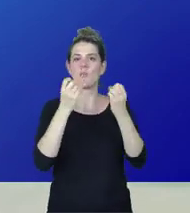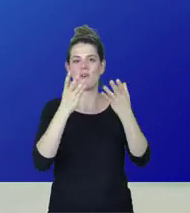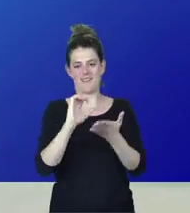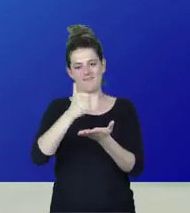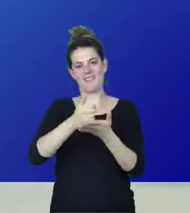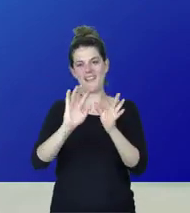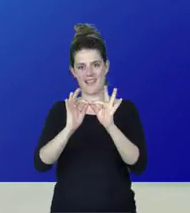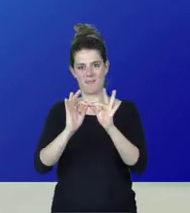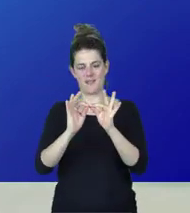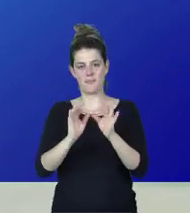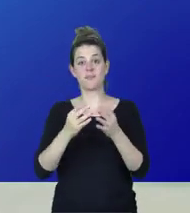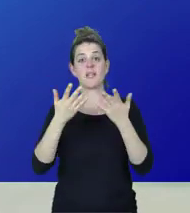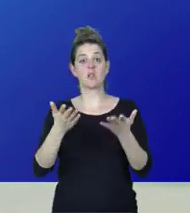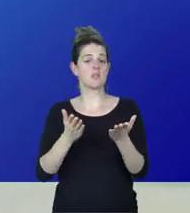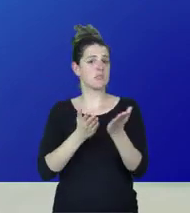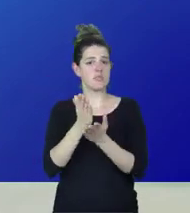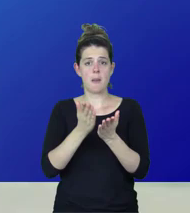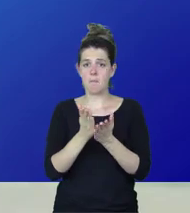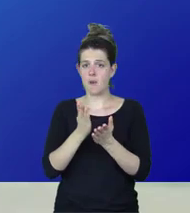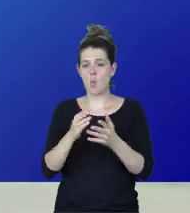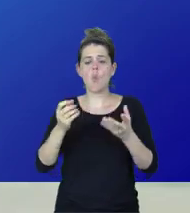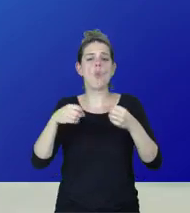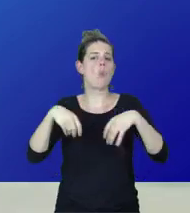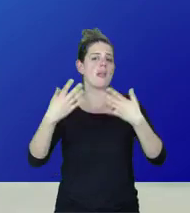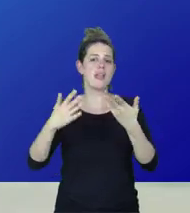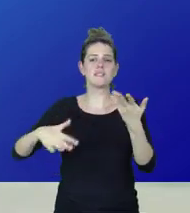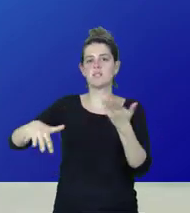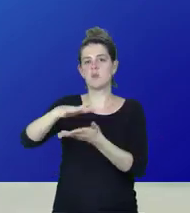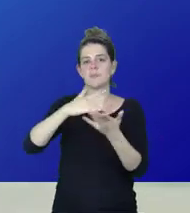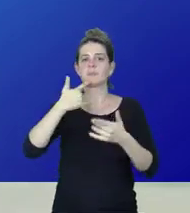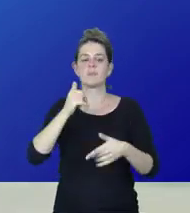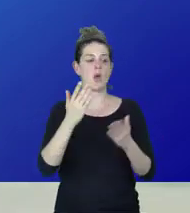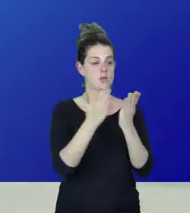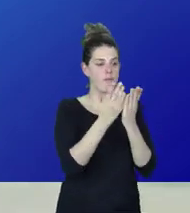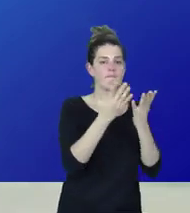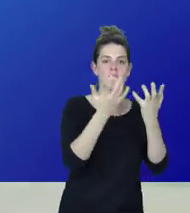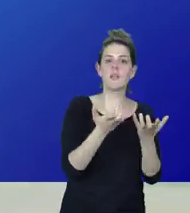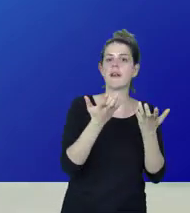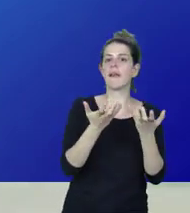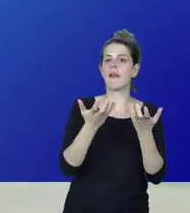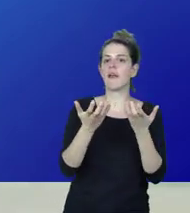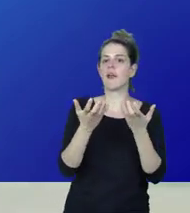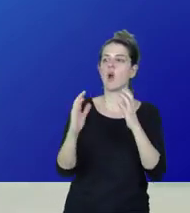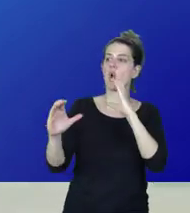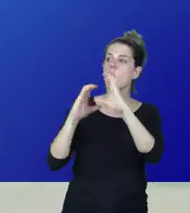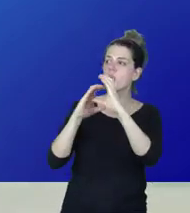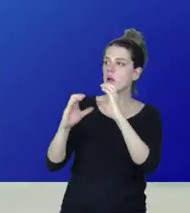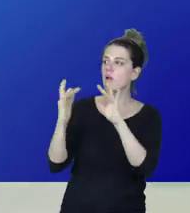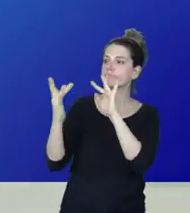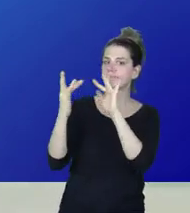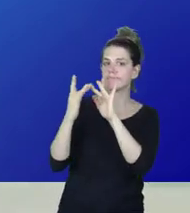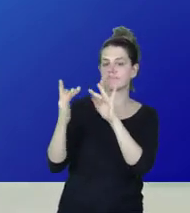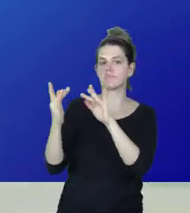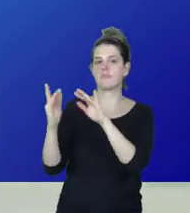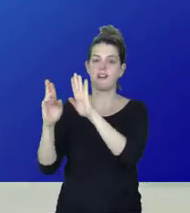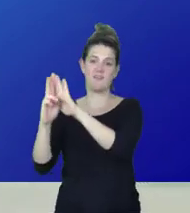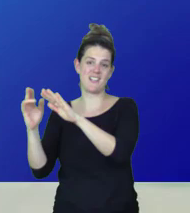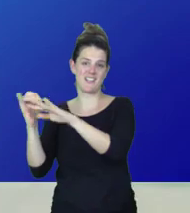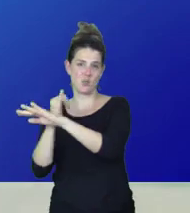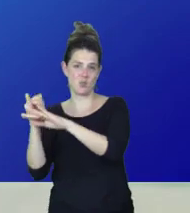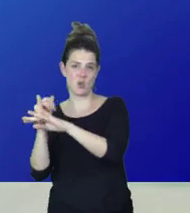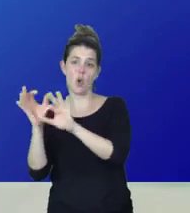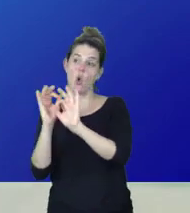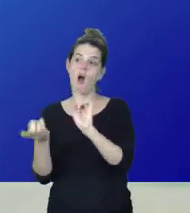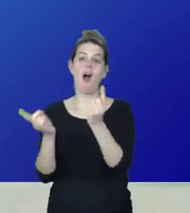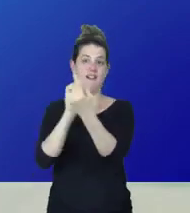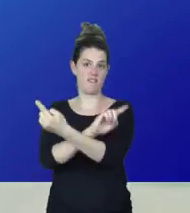propósito, el intérprete va a ser el que intermedie cualquier instancia que sea solicitada tanto por el estudiante para comunicarse con alguno de los referentes del centro,